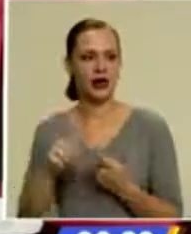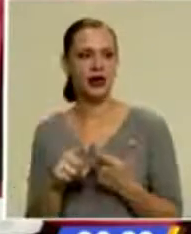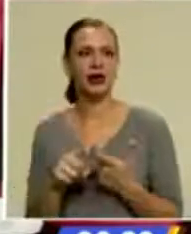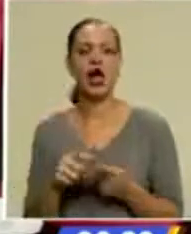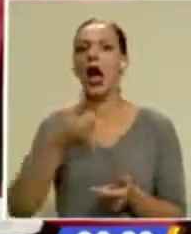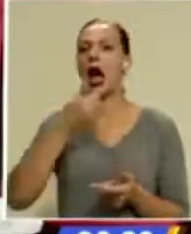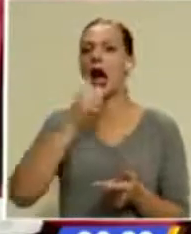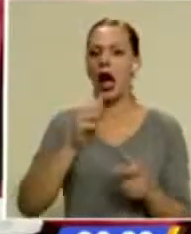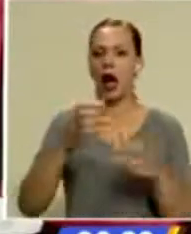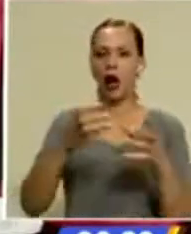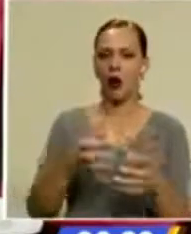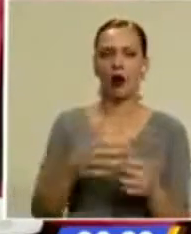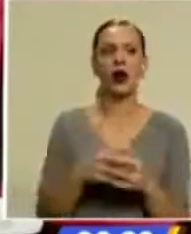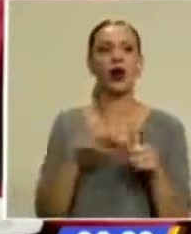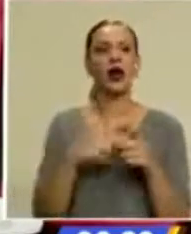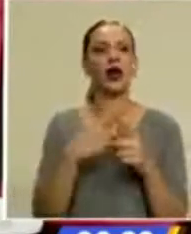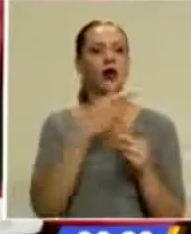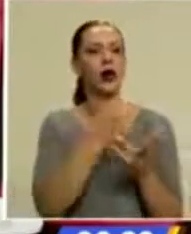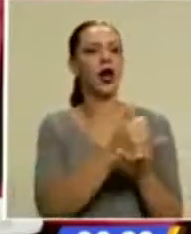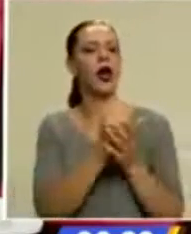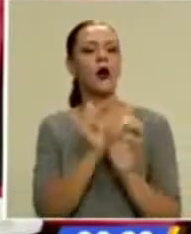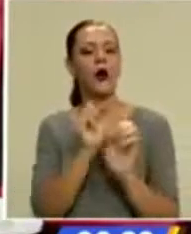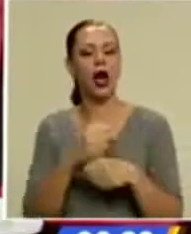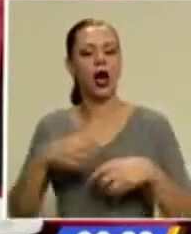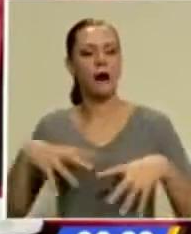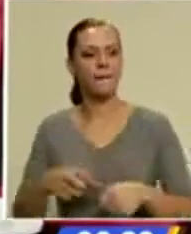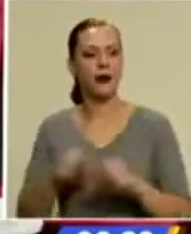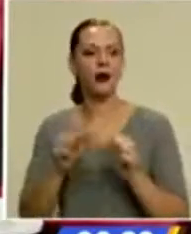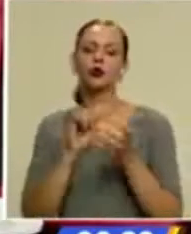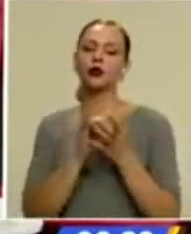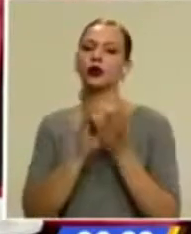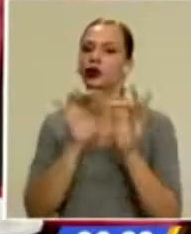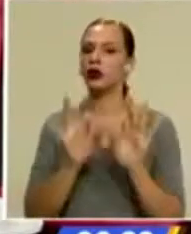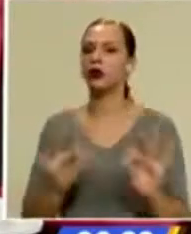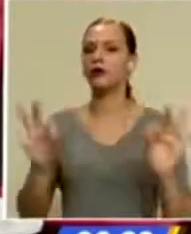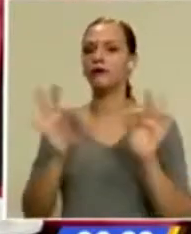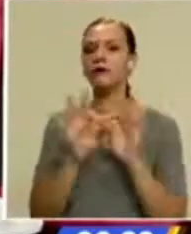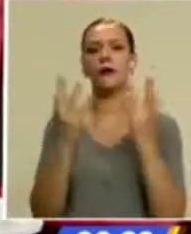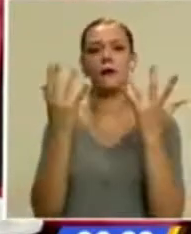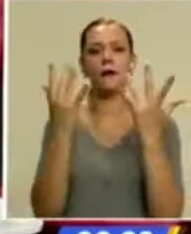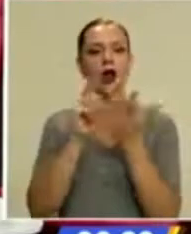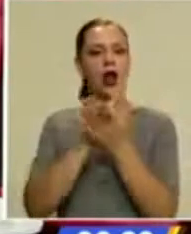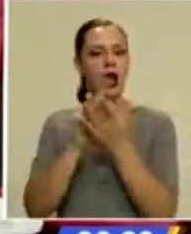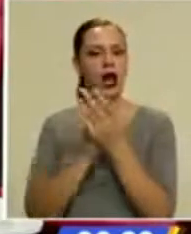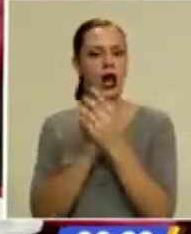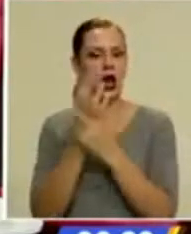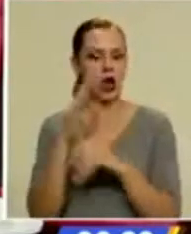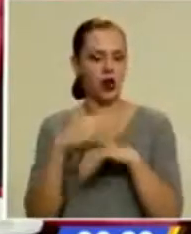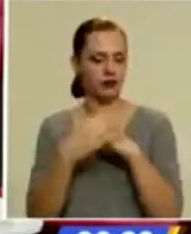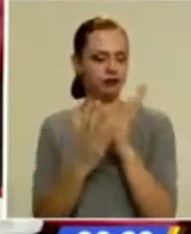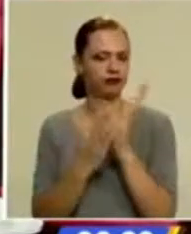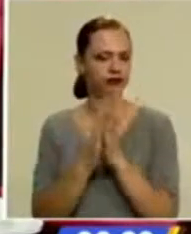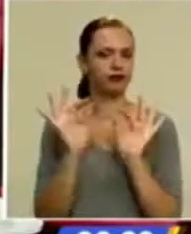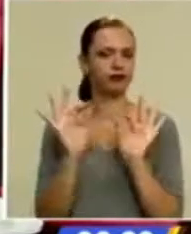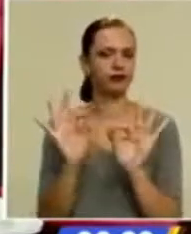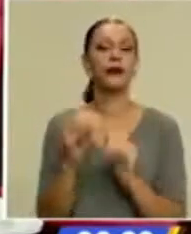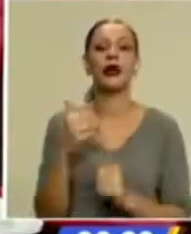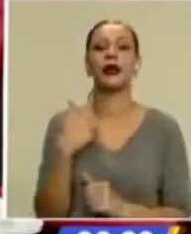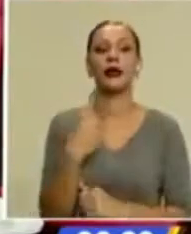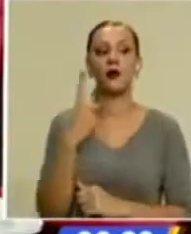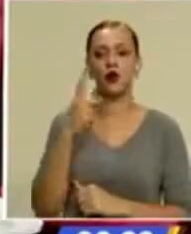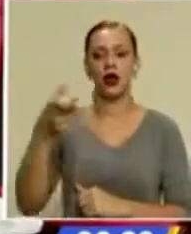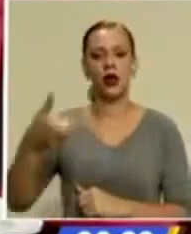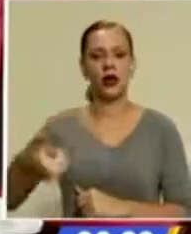agua, entonces Sergio nos va a ayudar a hacer la mezcla, okay. Porque eso es muy importante, ¿verdad? Manos muy lavadas como las de Pluck. Aquí tenemos una